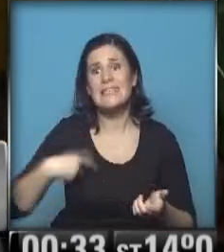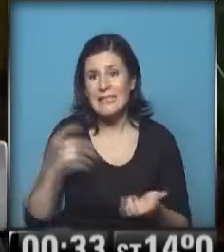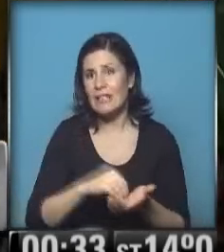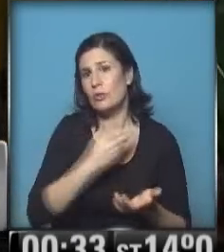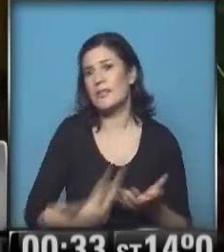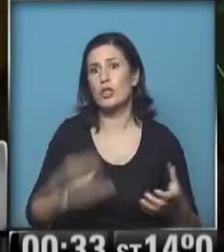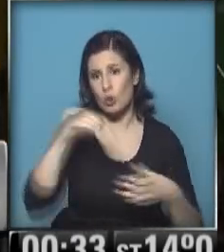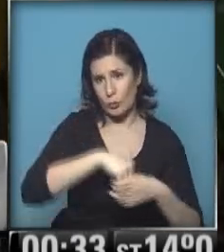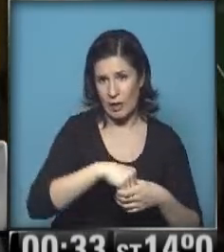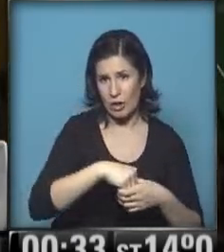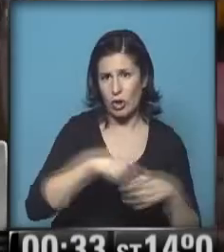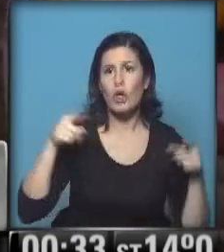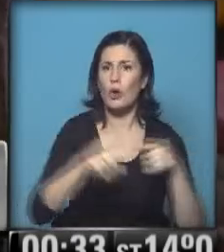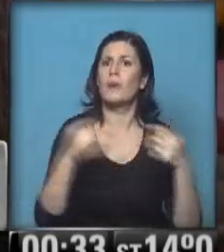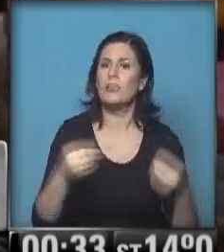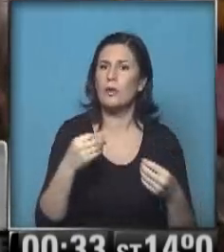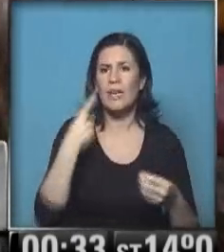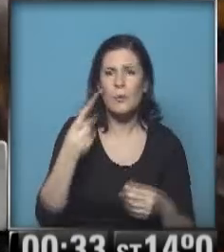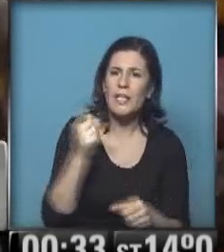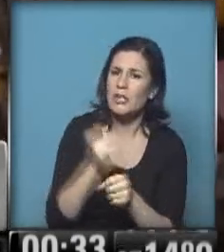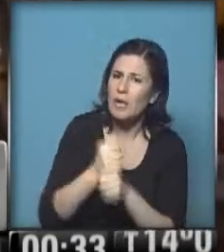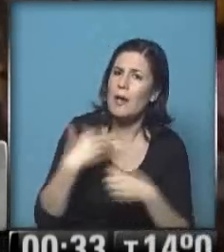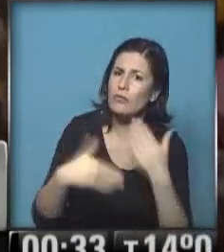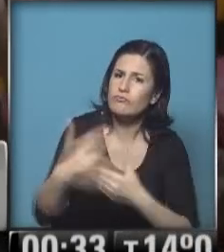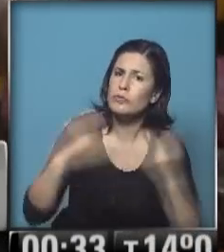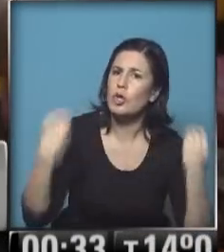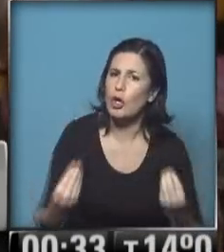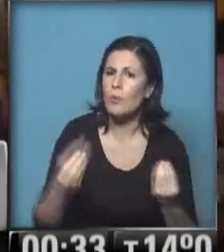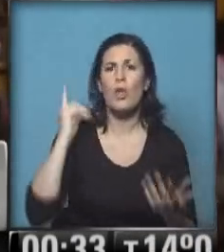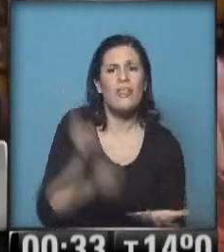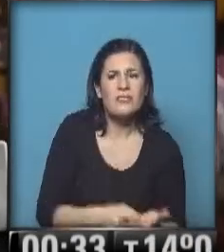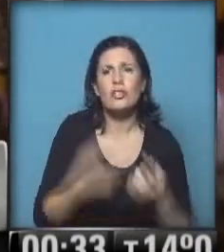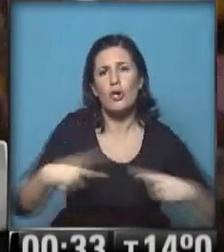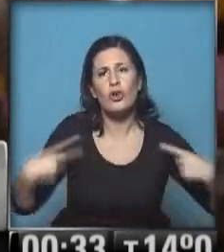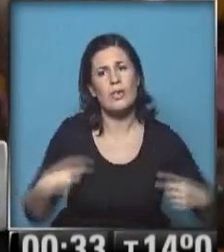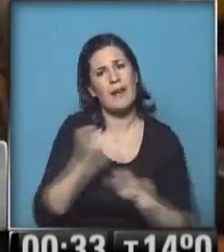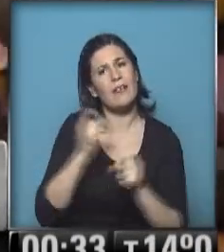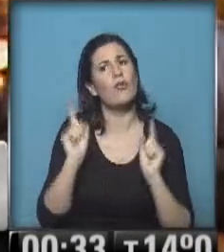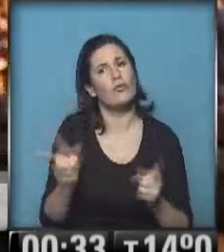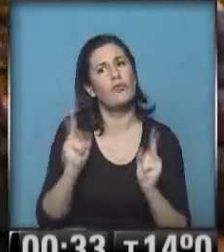central analizar la evolución del empleo y definir acciones para sostenerlo.